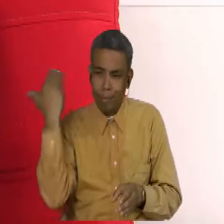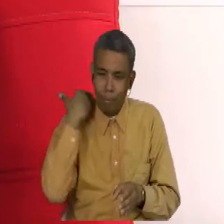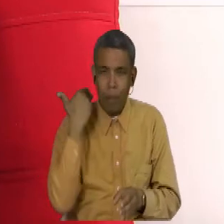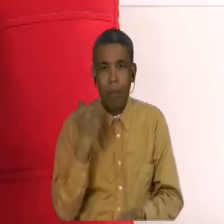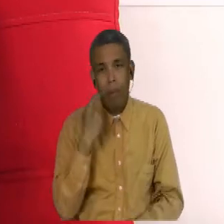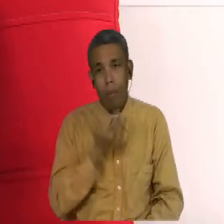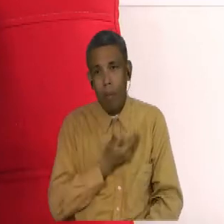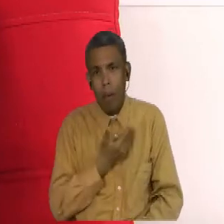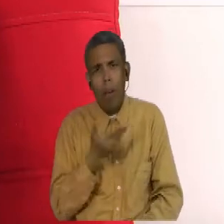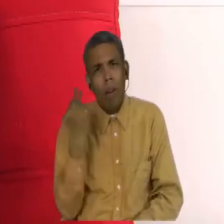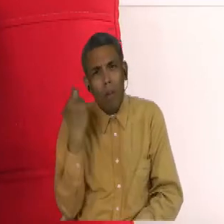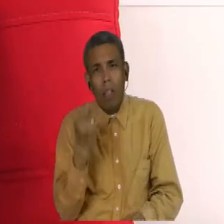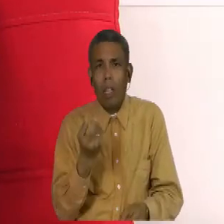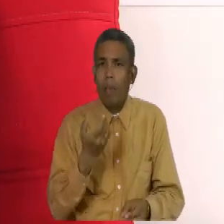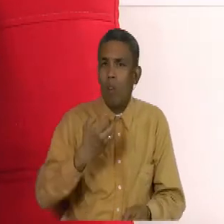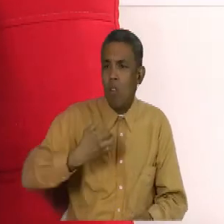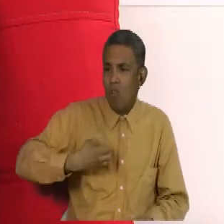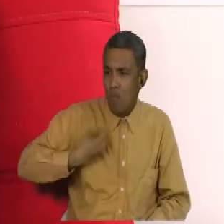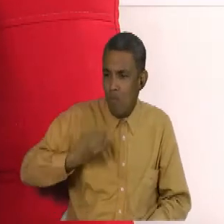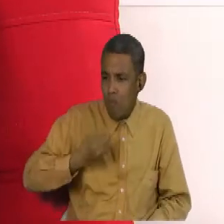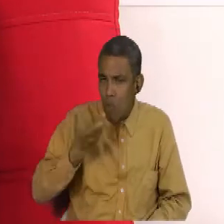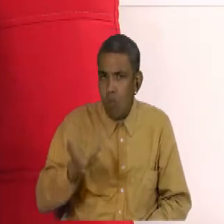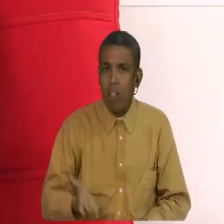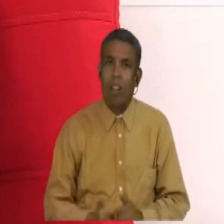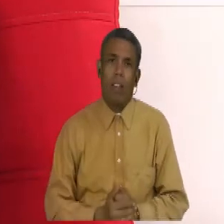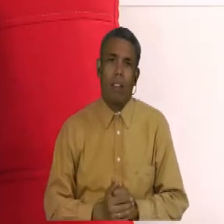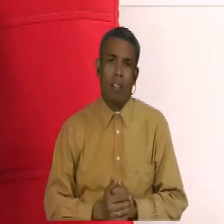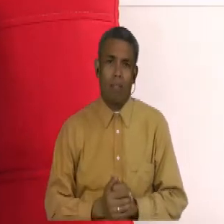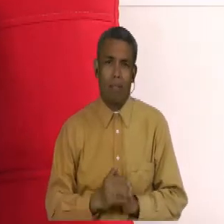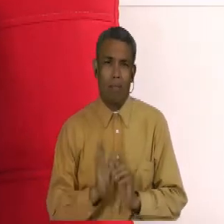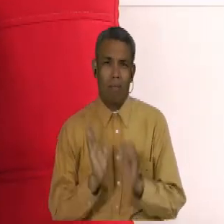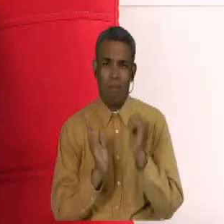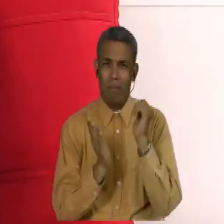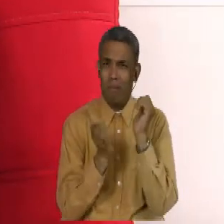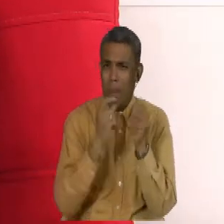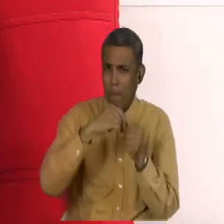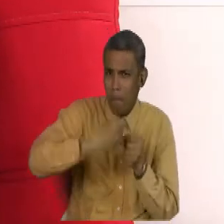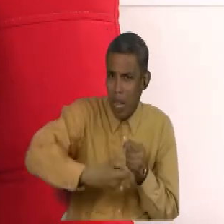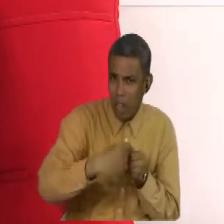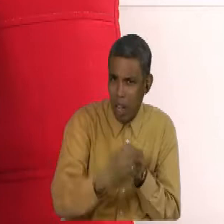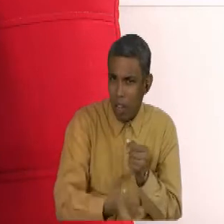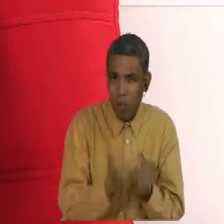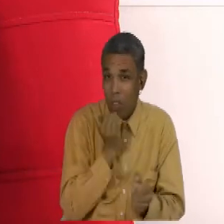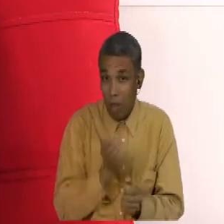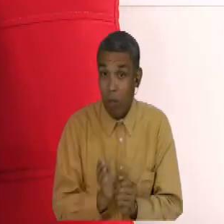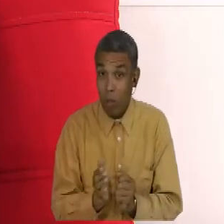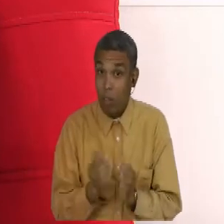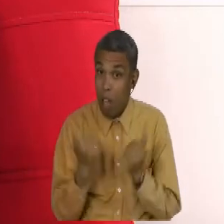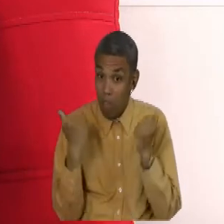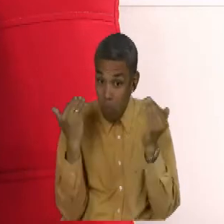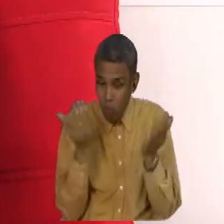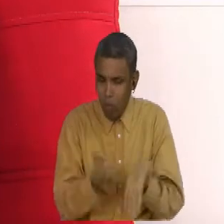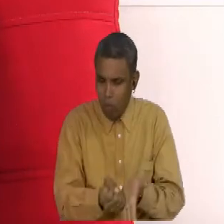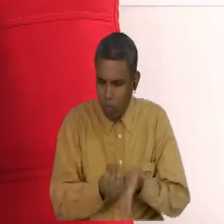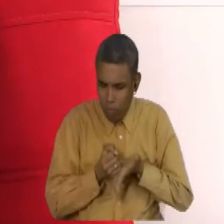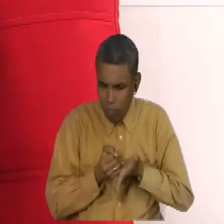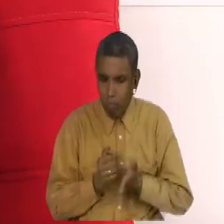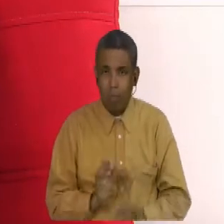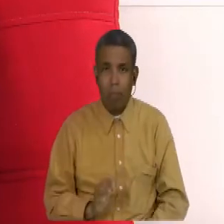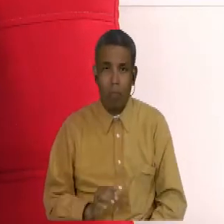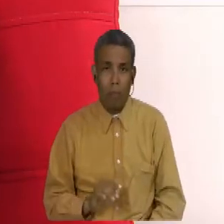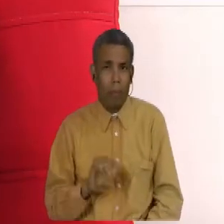en el colegio, ¿sí? Sí. Yo pienso que si el colegio le manda a los papás un menú de cómo hacer la